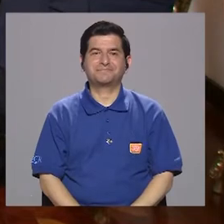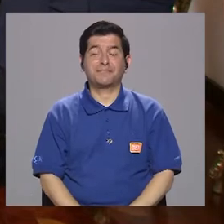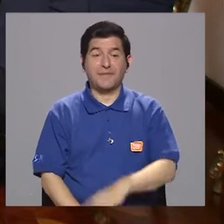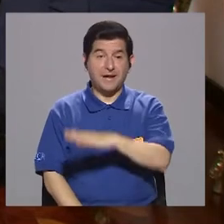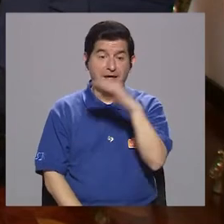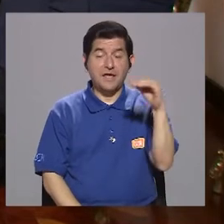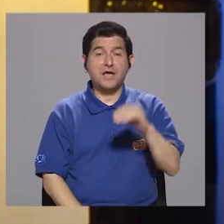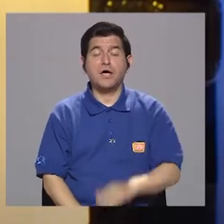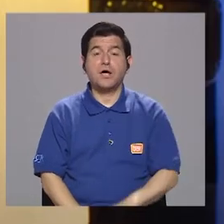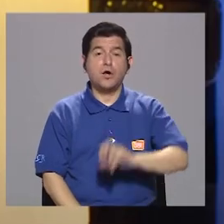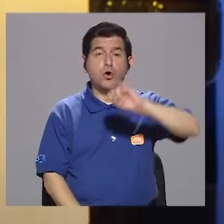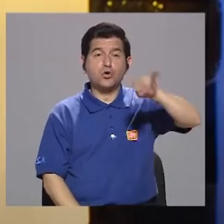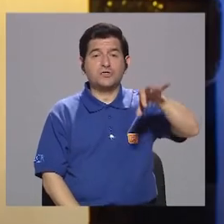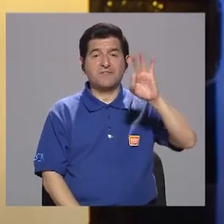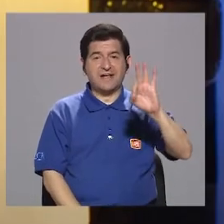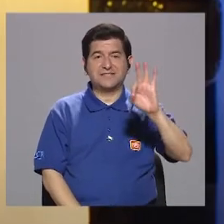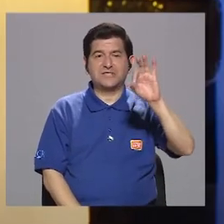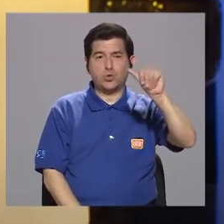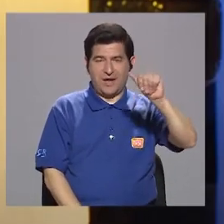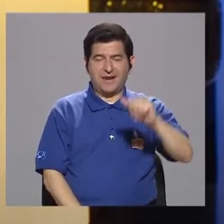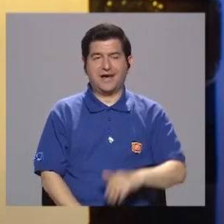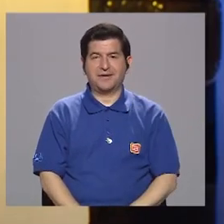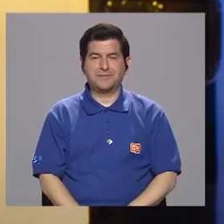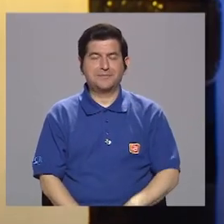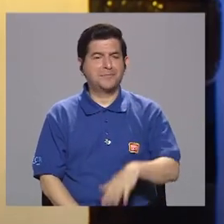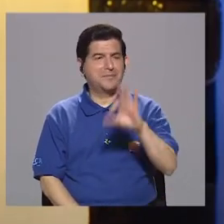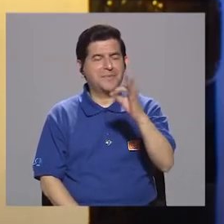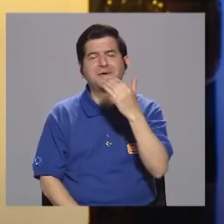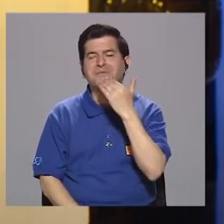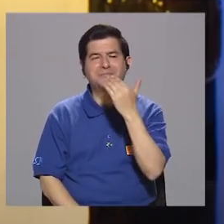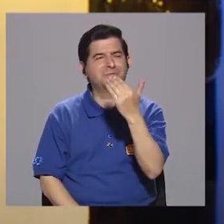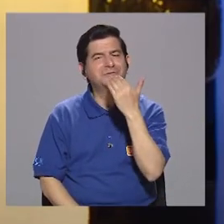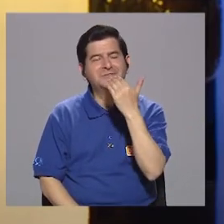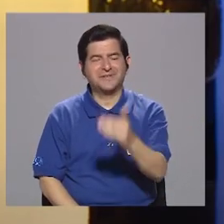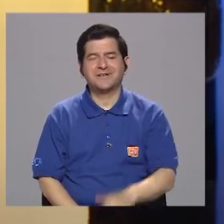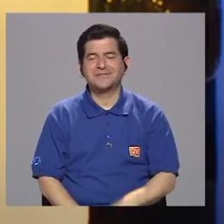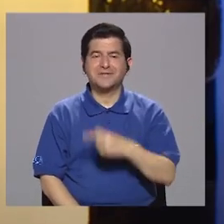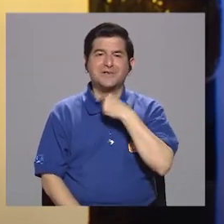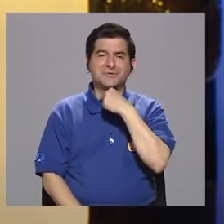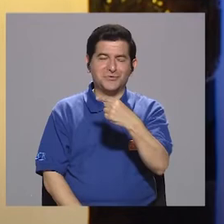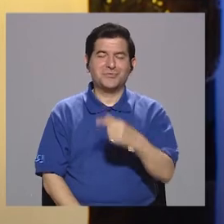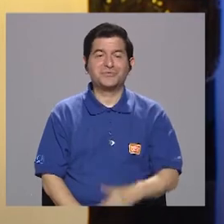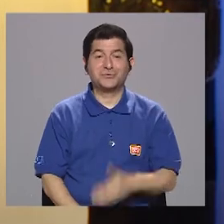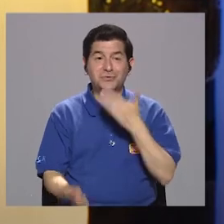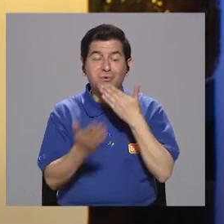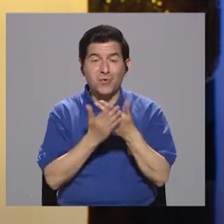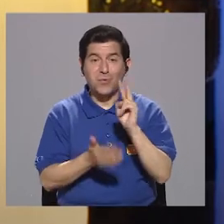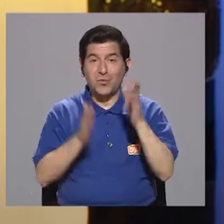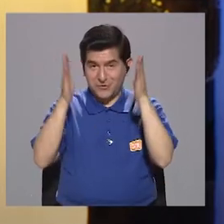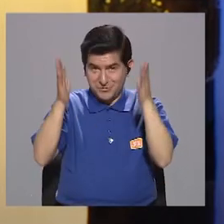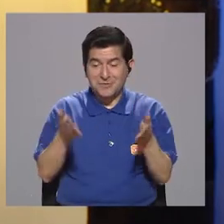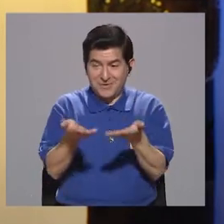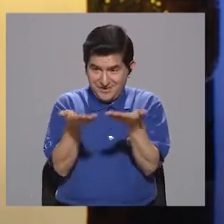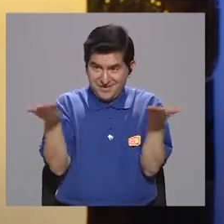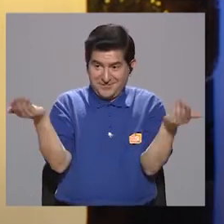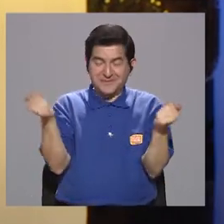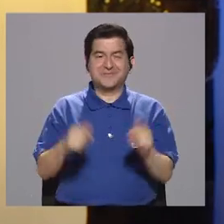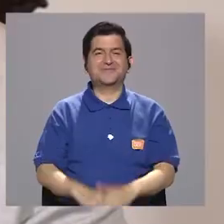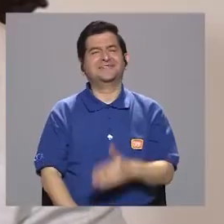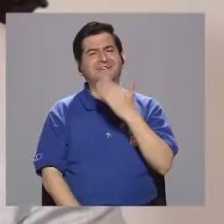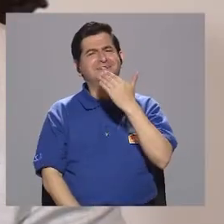Y a don José Francisco Aguilar. ¿Qué tal, don José Francisco? Muy bien, muchas gracias y mucho gusto estar con tan buena compañía. Muchas